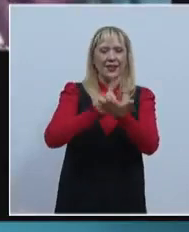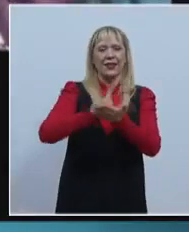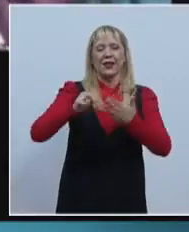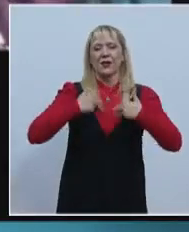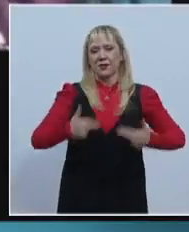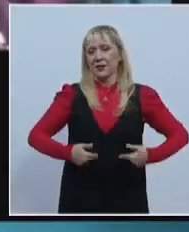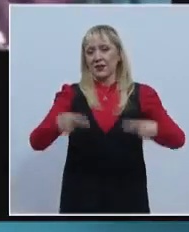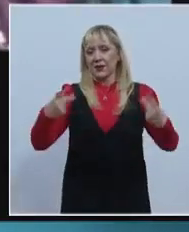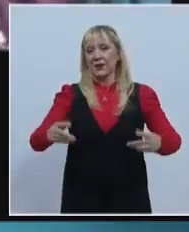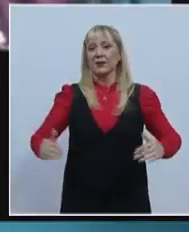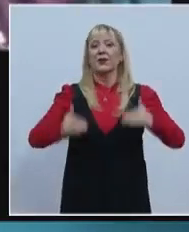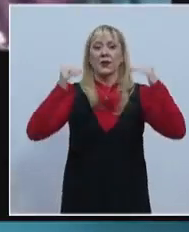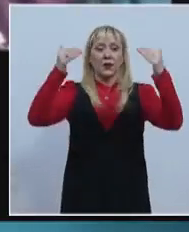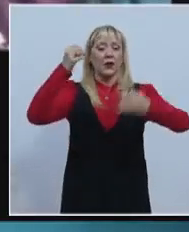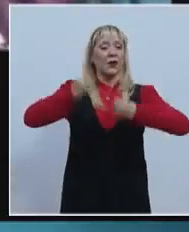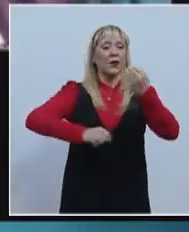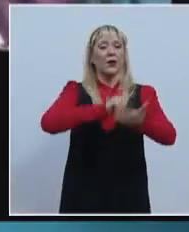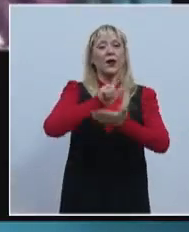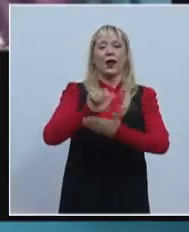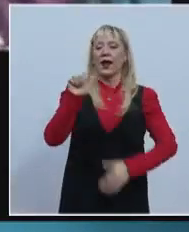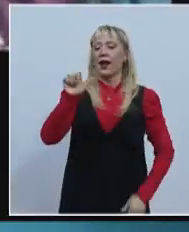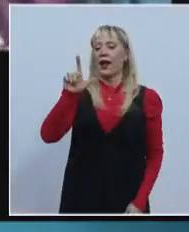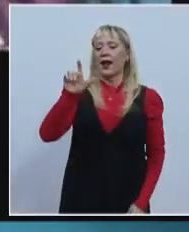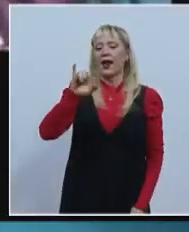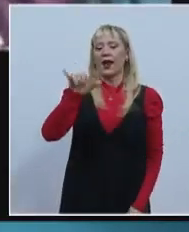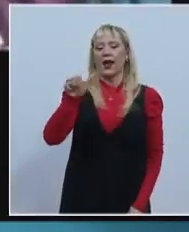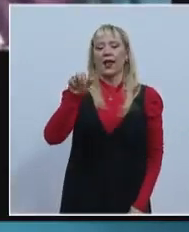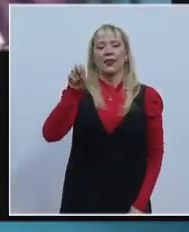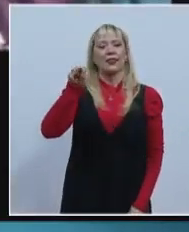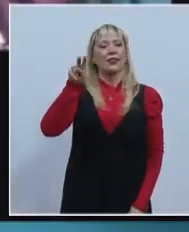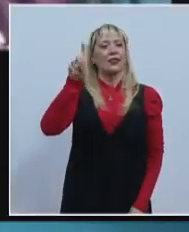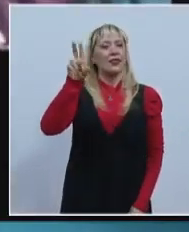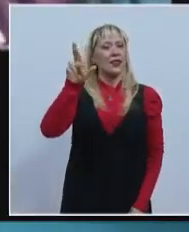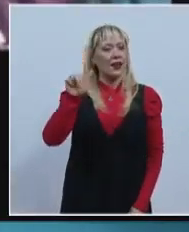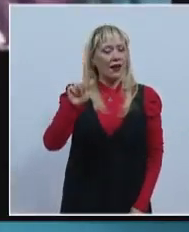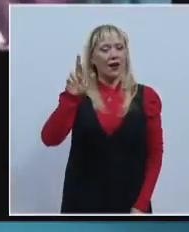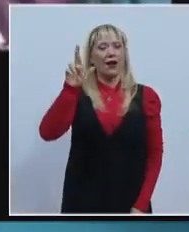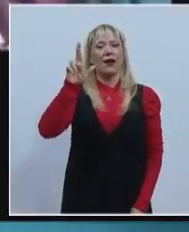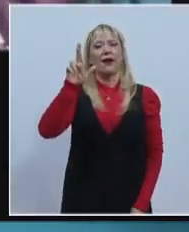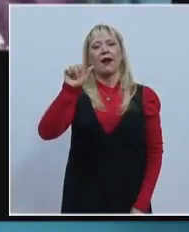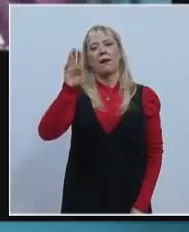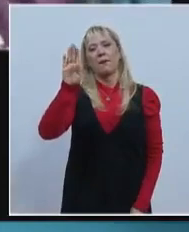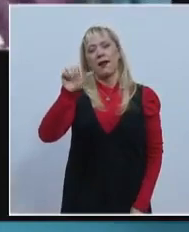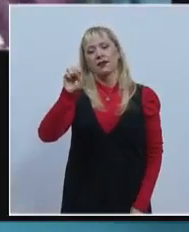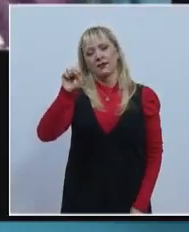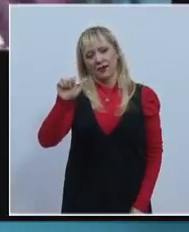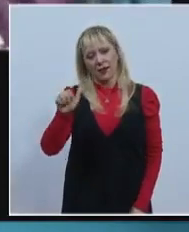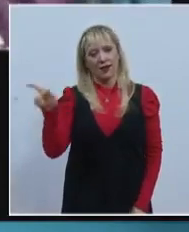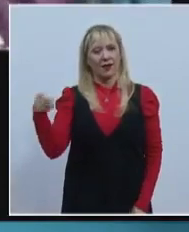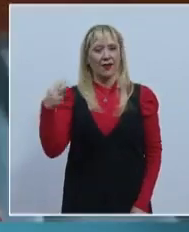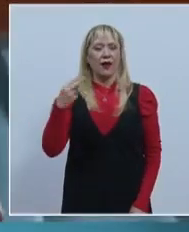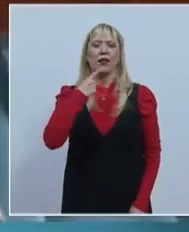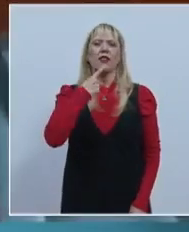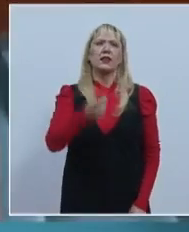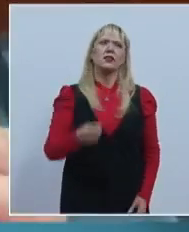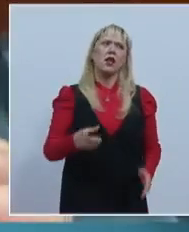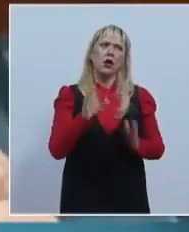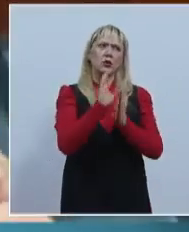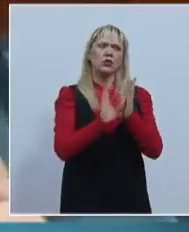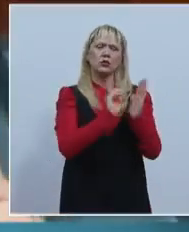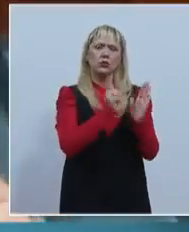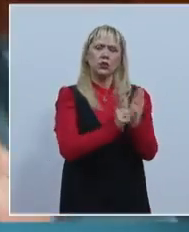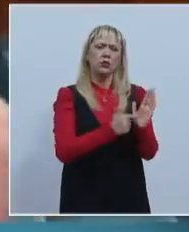del Máximo Tribunal, Alejandra Rabasa, en un conversatorio organizado por la Defensoría Pública. Destacó que la